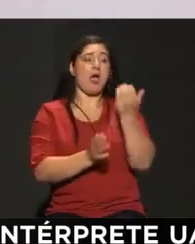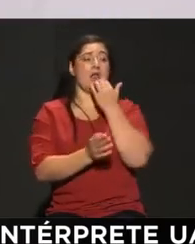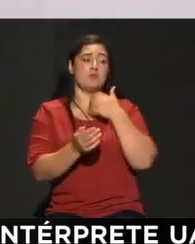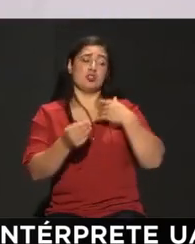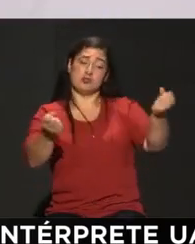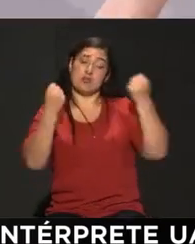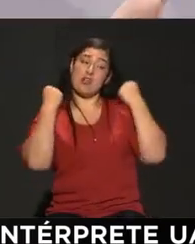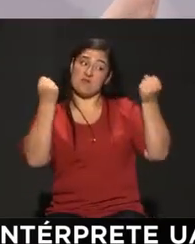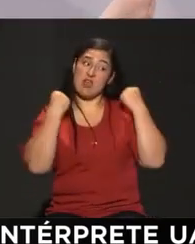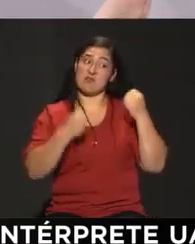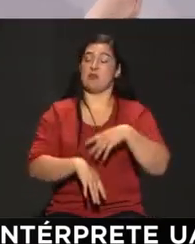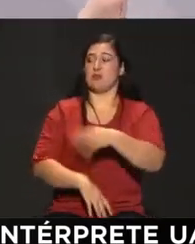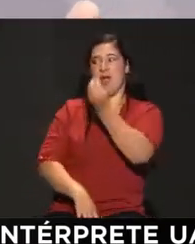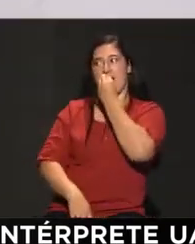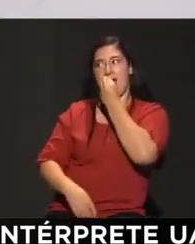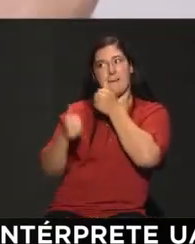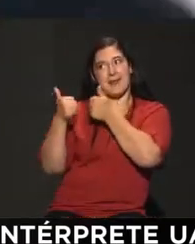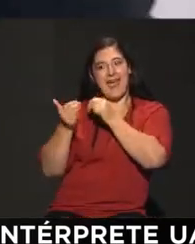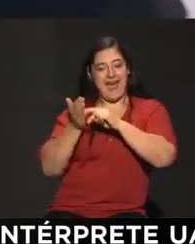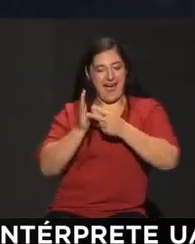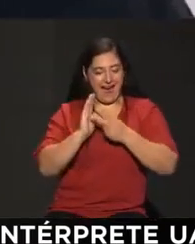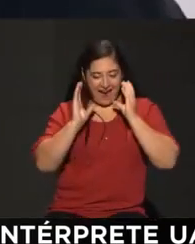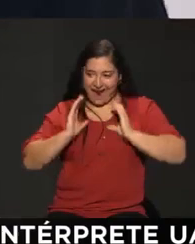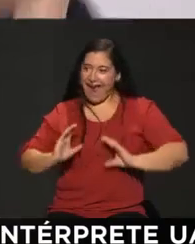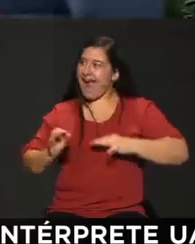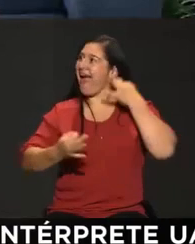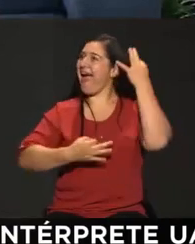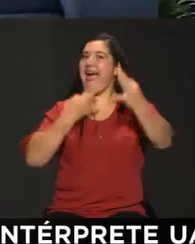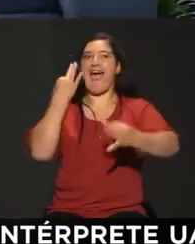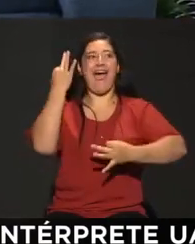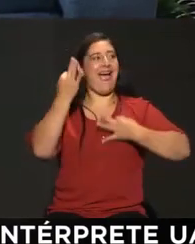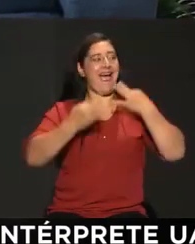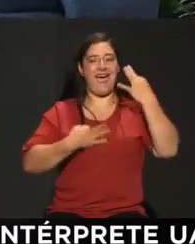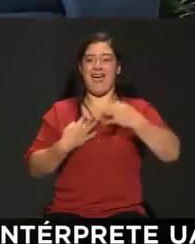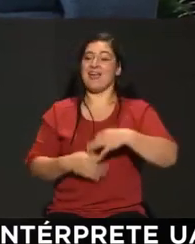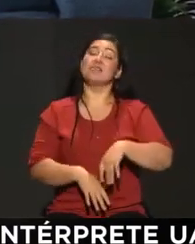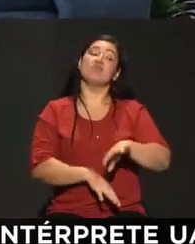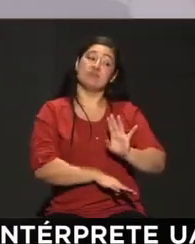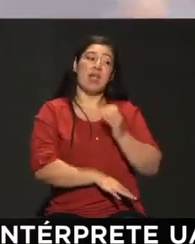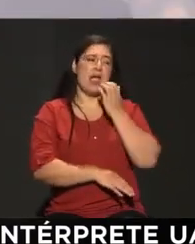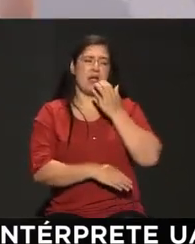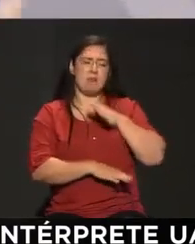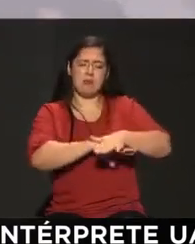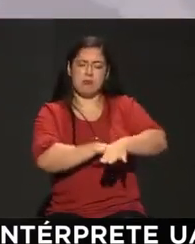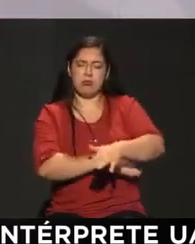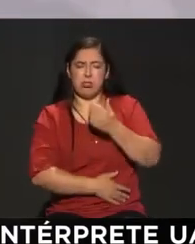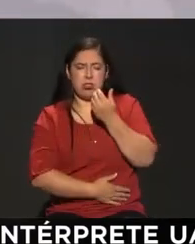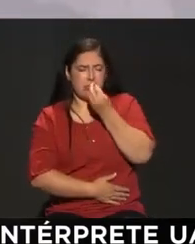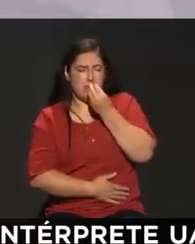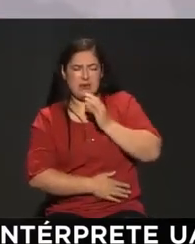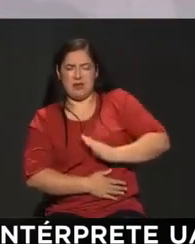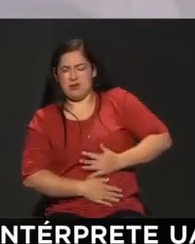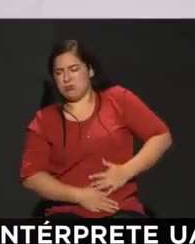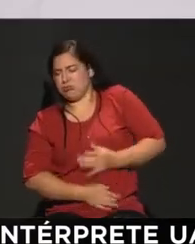ejercicio? Me alimento bien. ¡Estoy cuidando el cuerpo! Si algo me hace daño, no lo